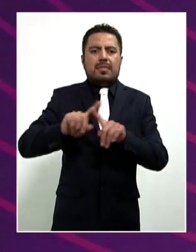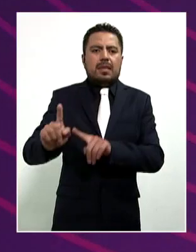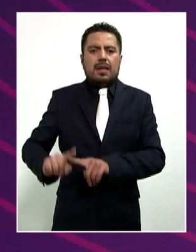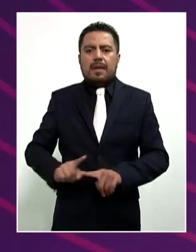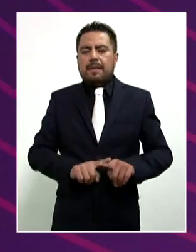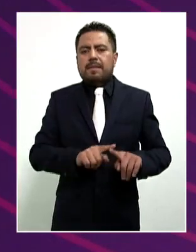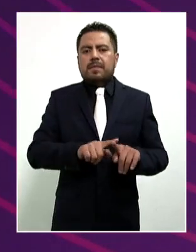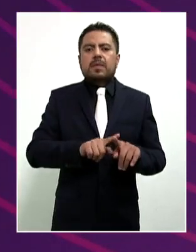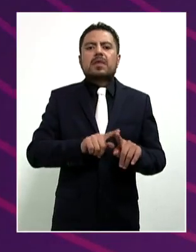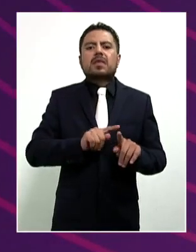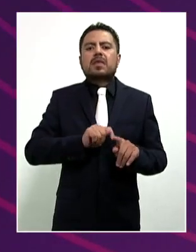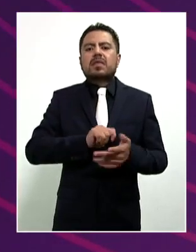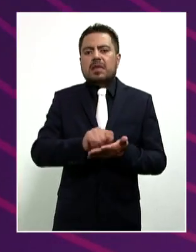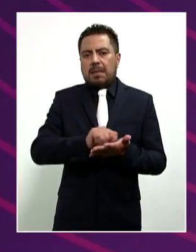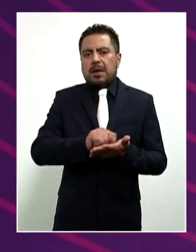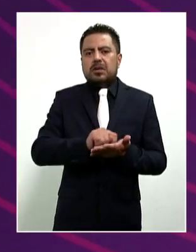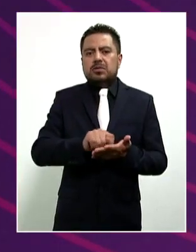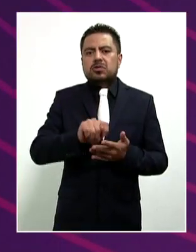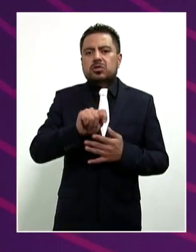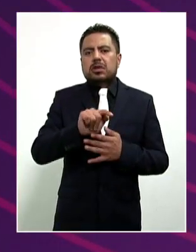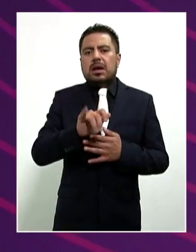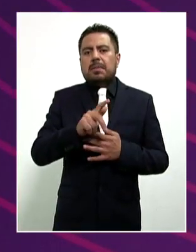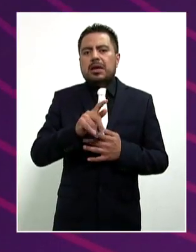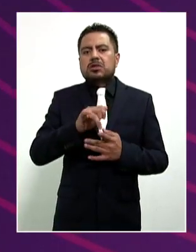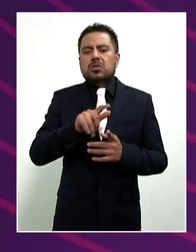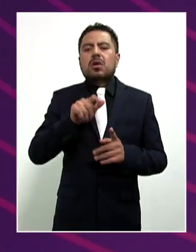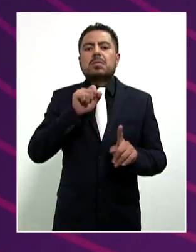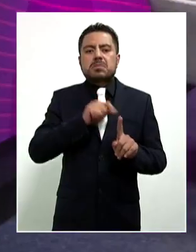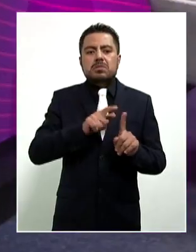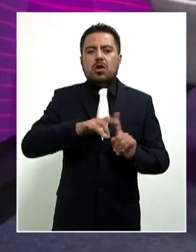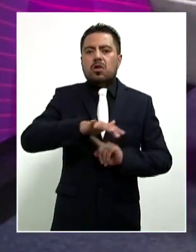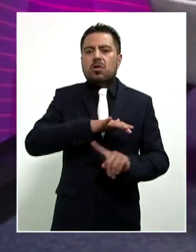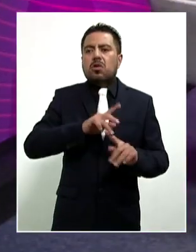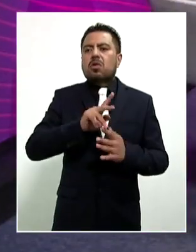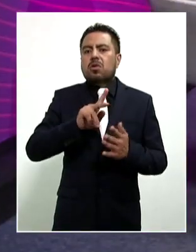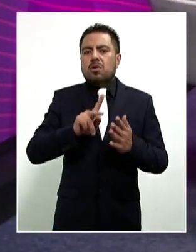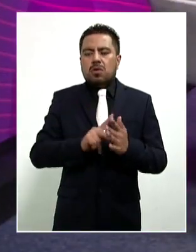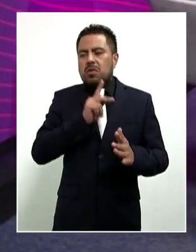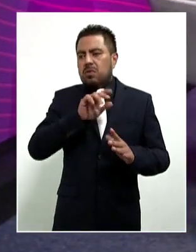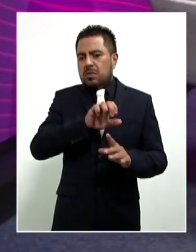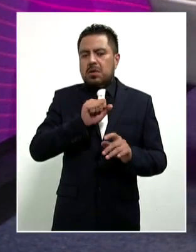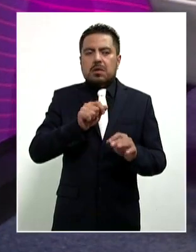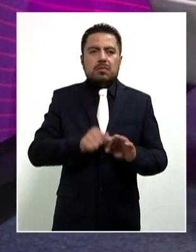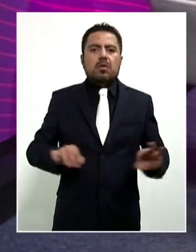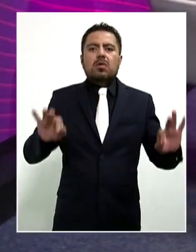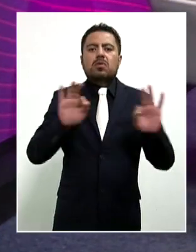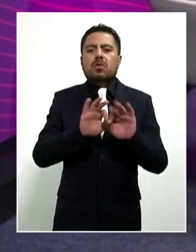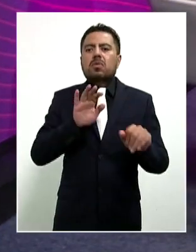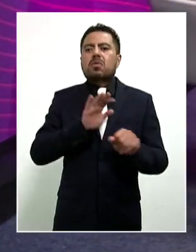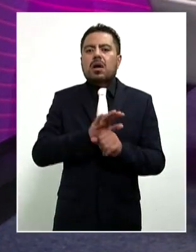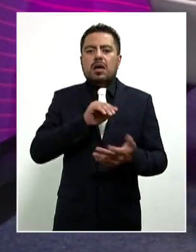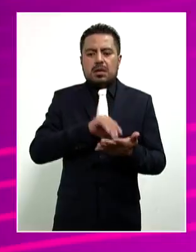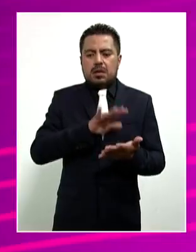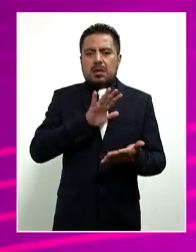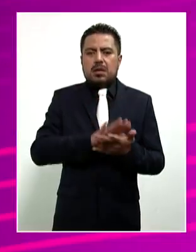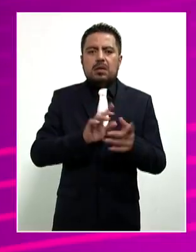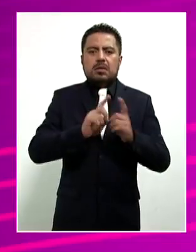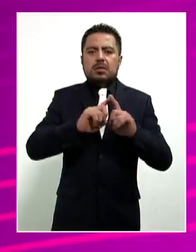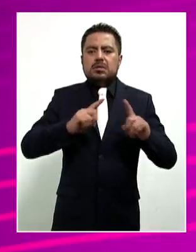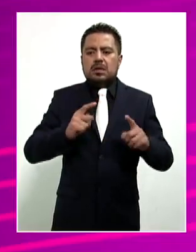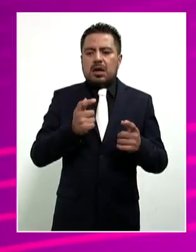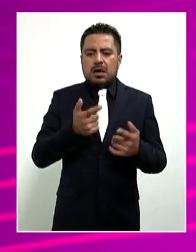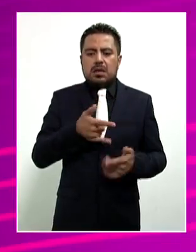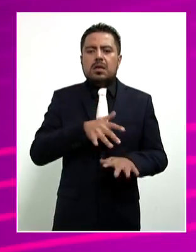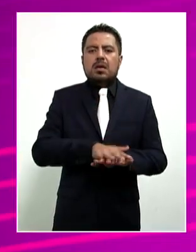en Tapachula. Y también en ese contexto vuelve a tomar mucha importancia el Plan de Desarrollo